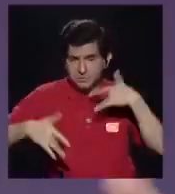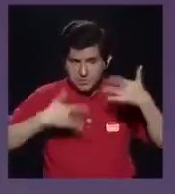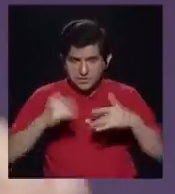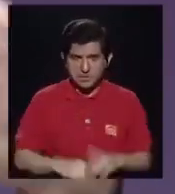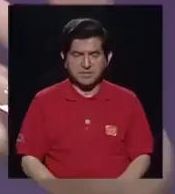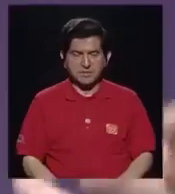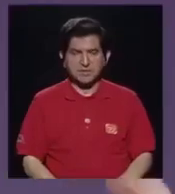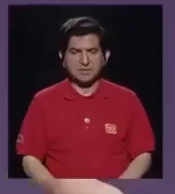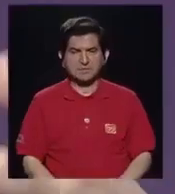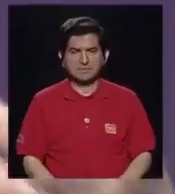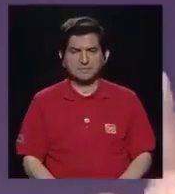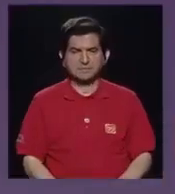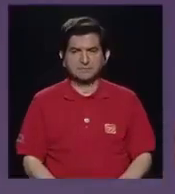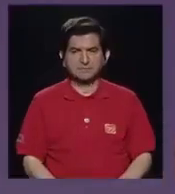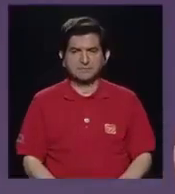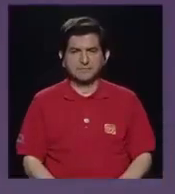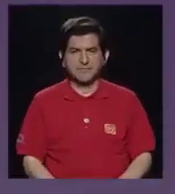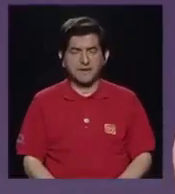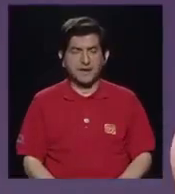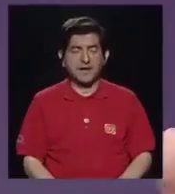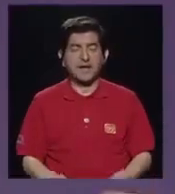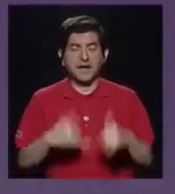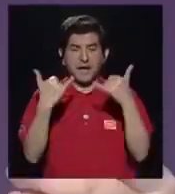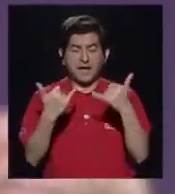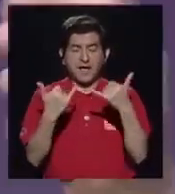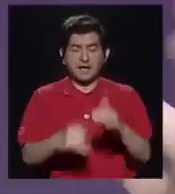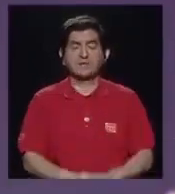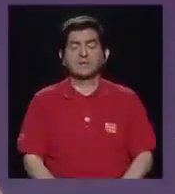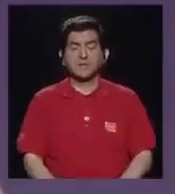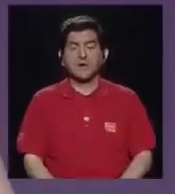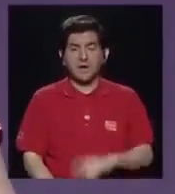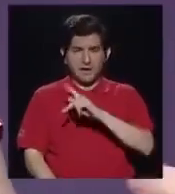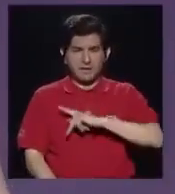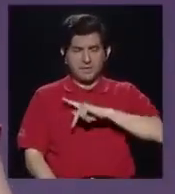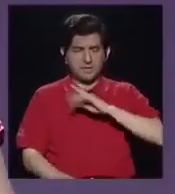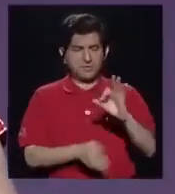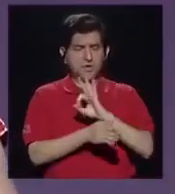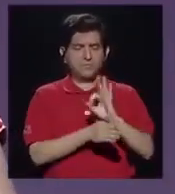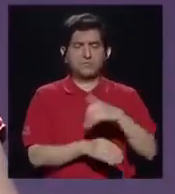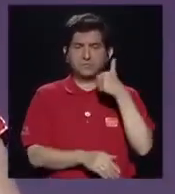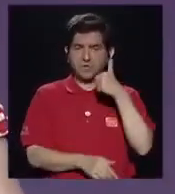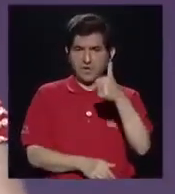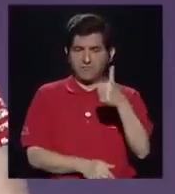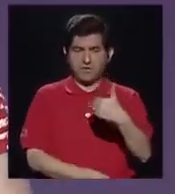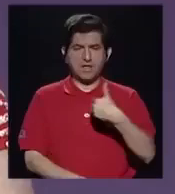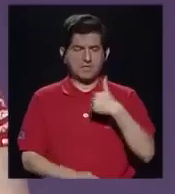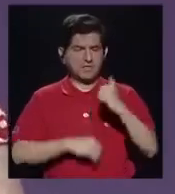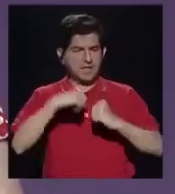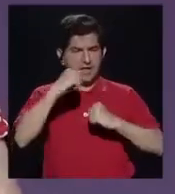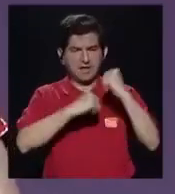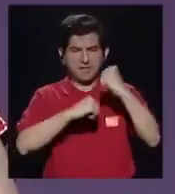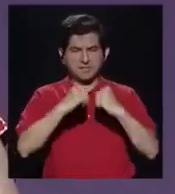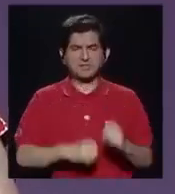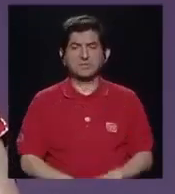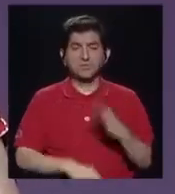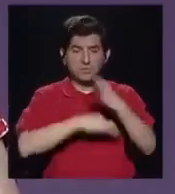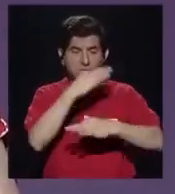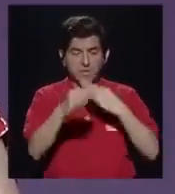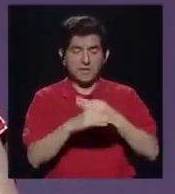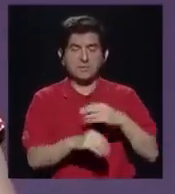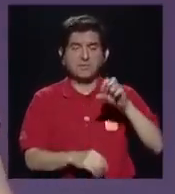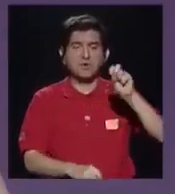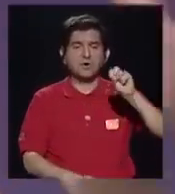la personalidad modal de nuestra época la que funciona bien Es la que tiene una estructura psicopática